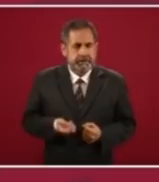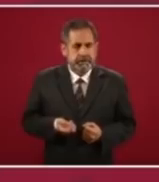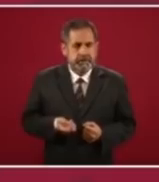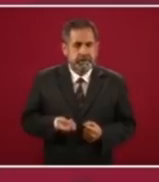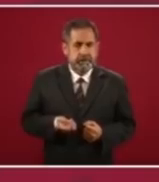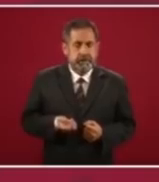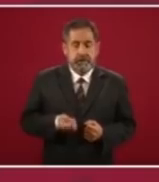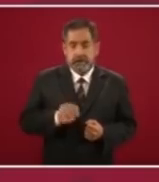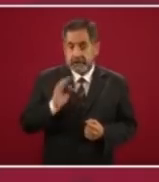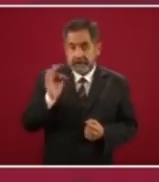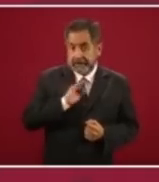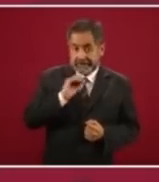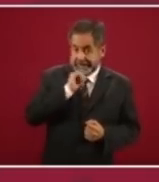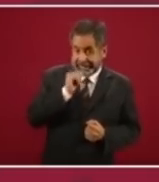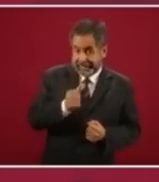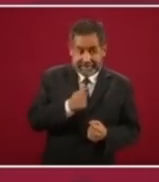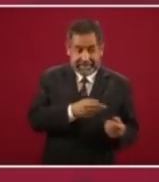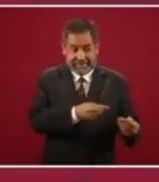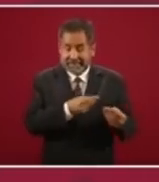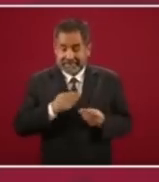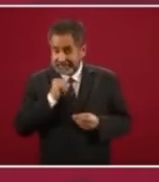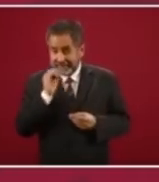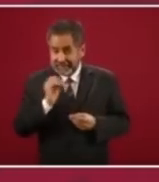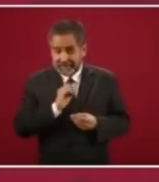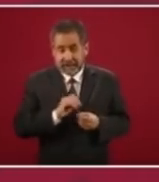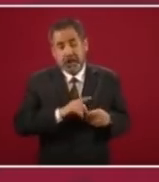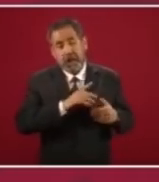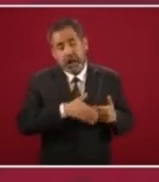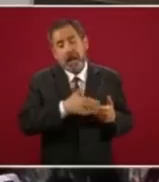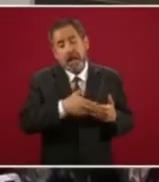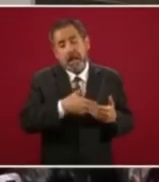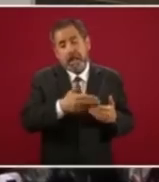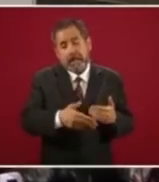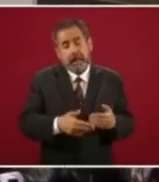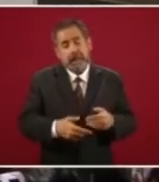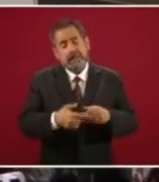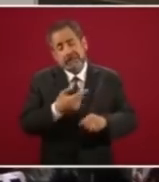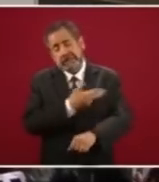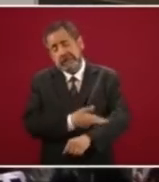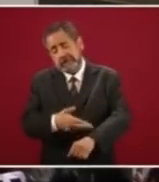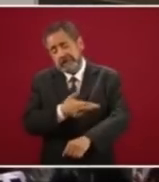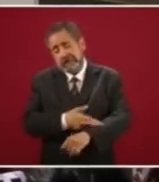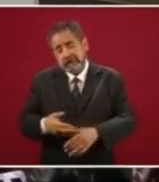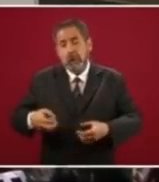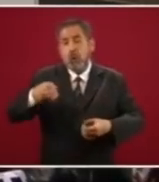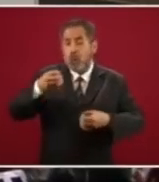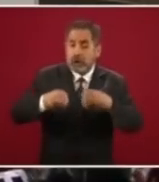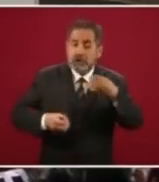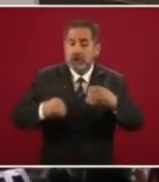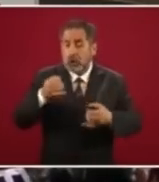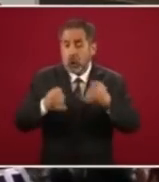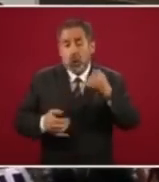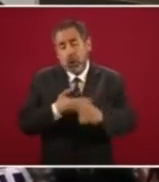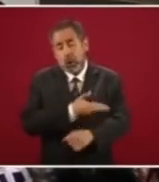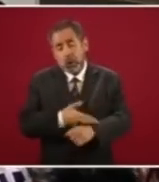se iba a iniciar un proceso jurídico,